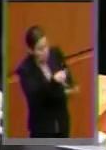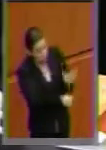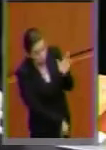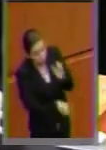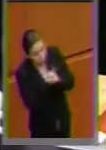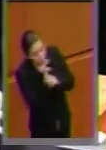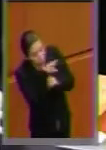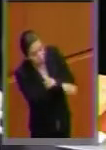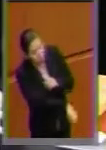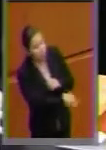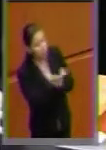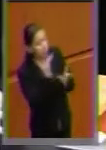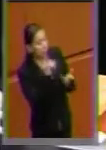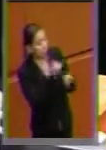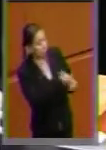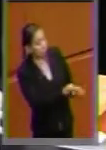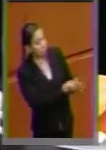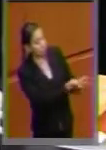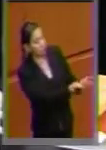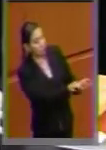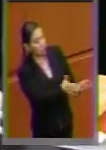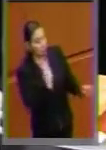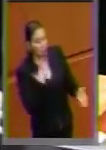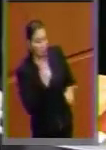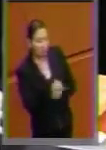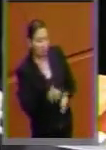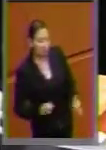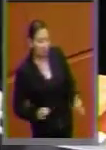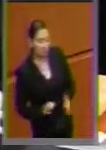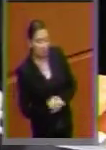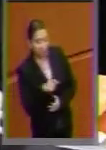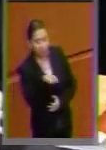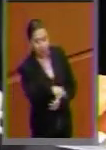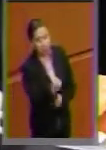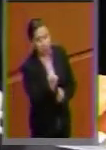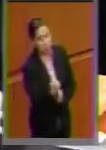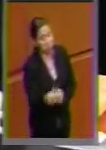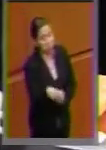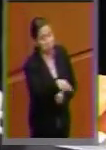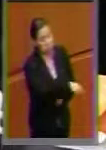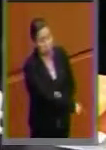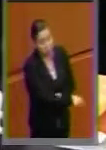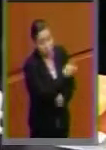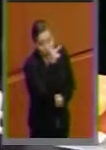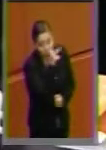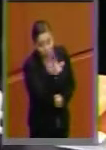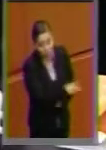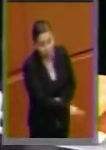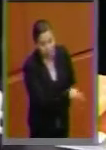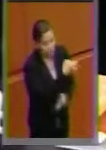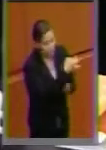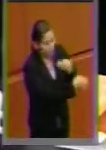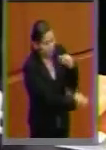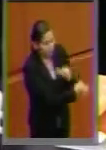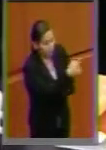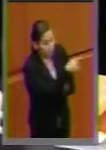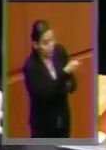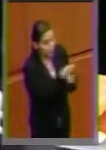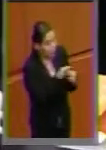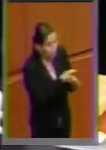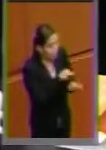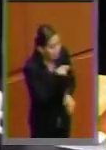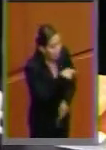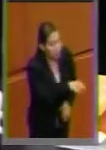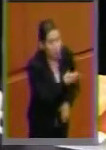si no hay autonomía en nuestros poderes y mucho menos en un poder judicial tan importante